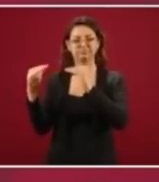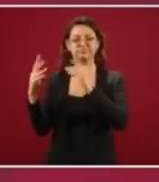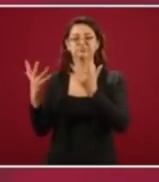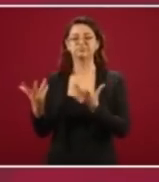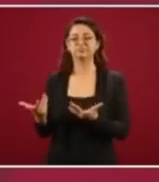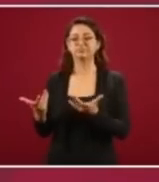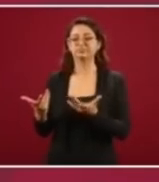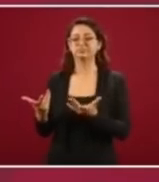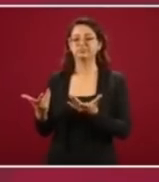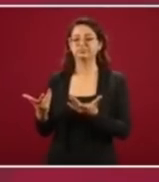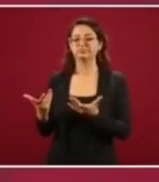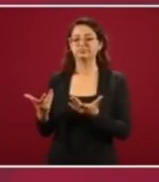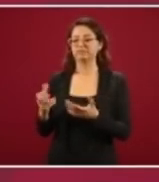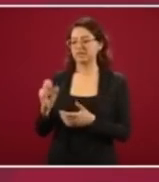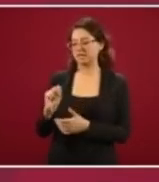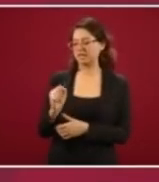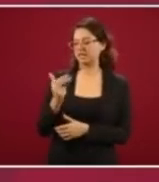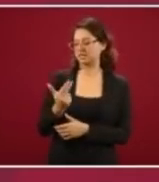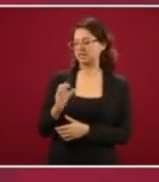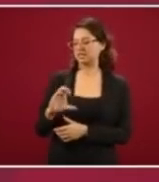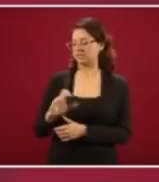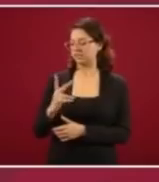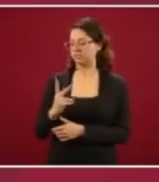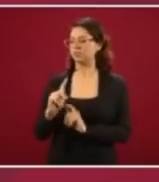te doy hacienda.